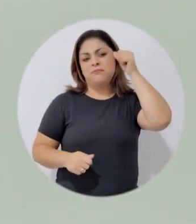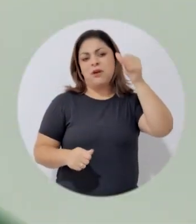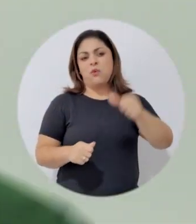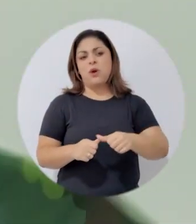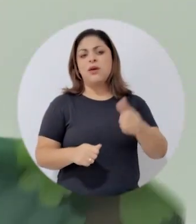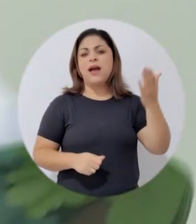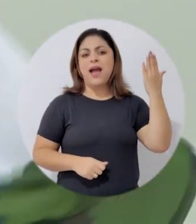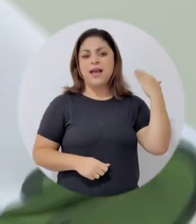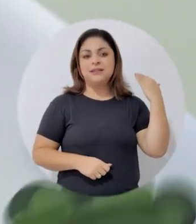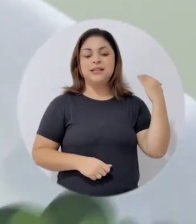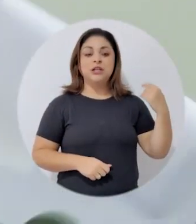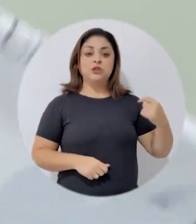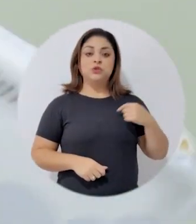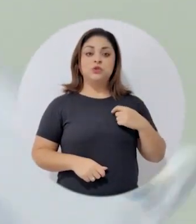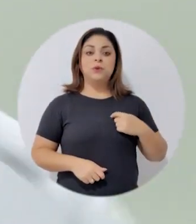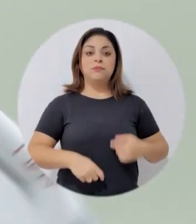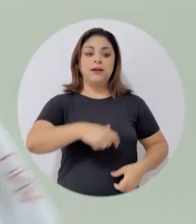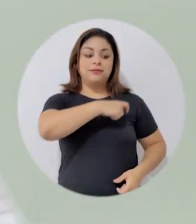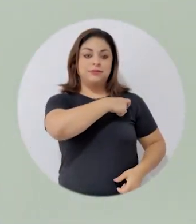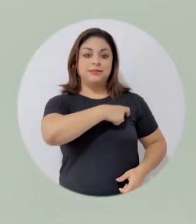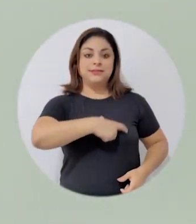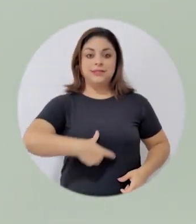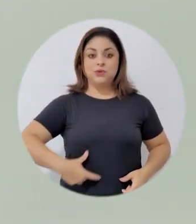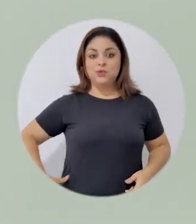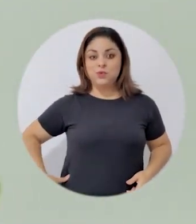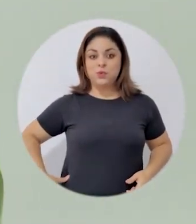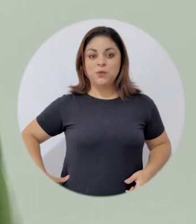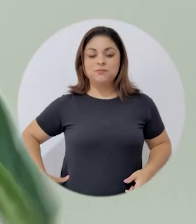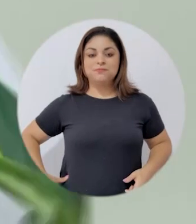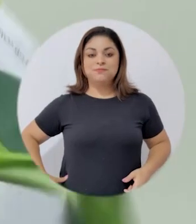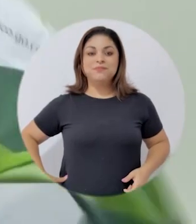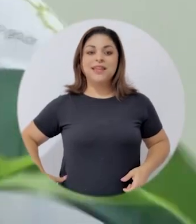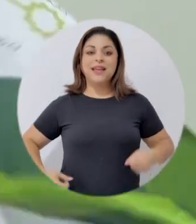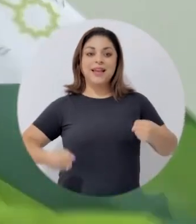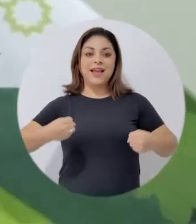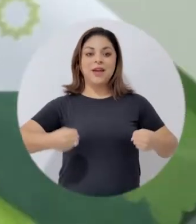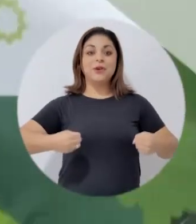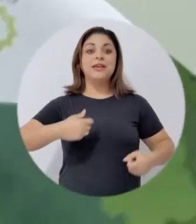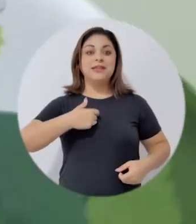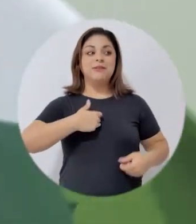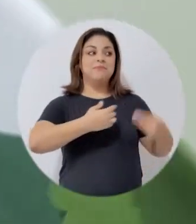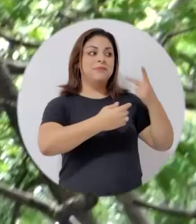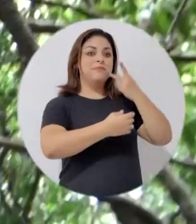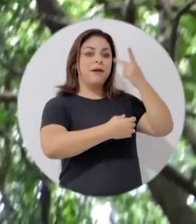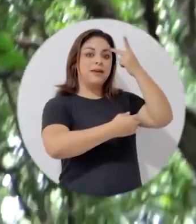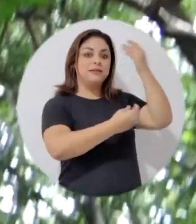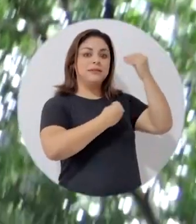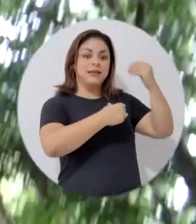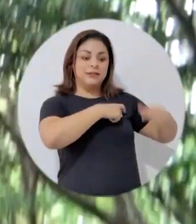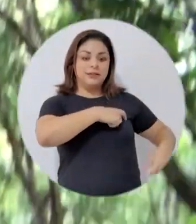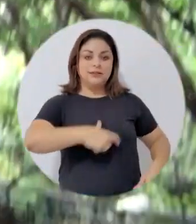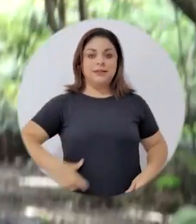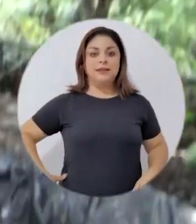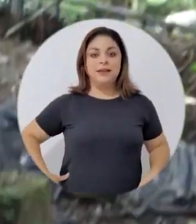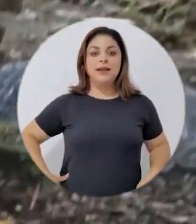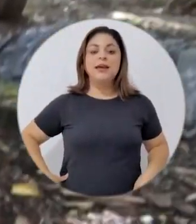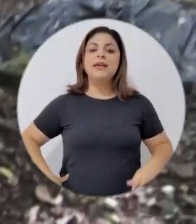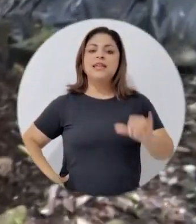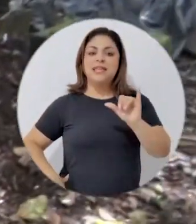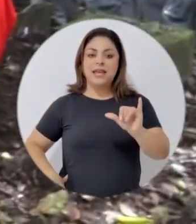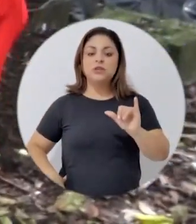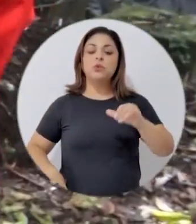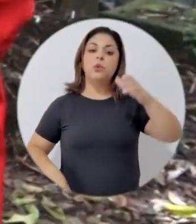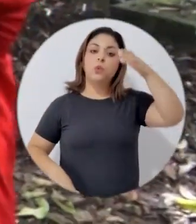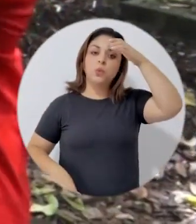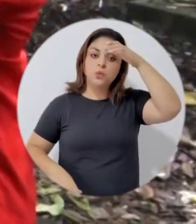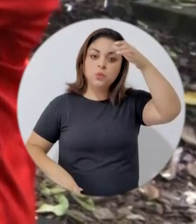cinturón en un anuncio para que los padres de uno le enseñaran a ponerse el cinturón, y uno siempre lo ponía. Es una cultura que no nace en un año,